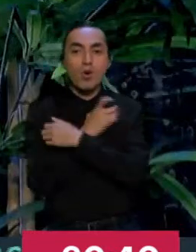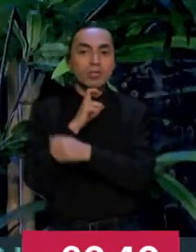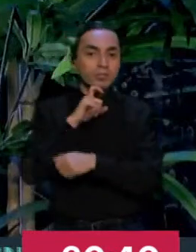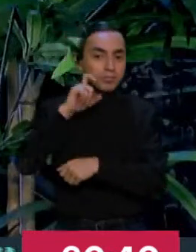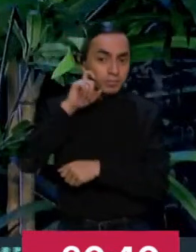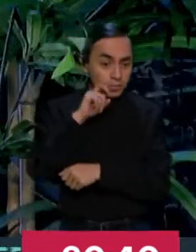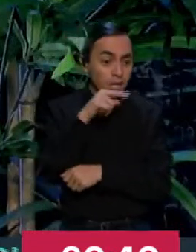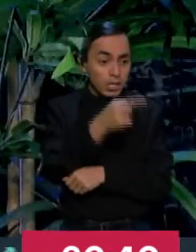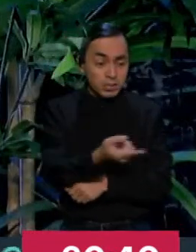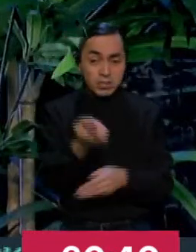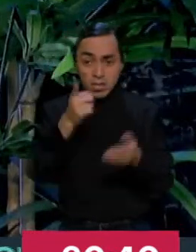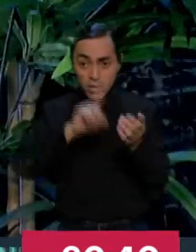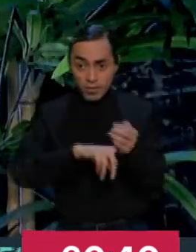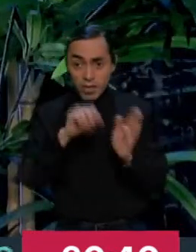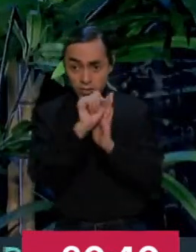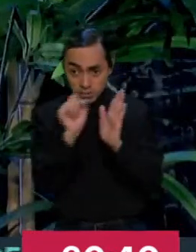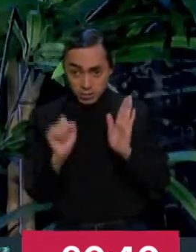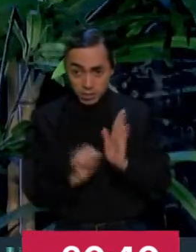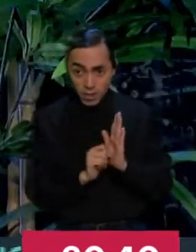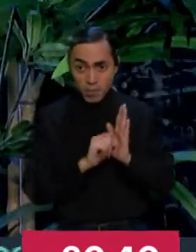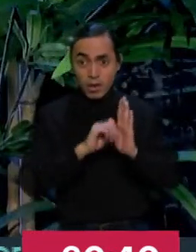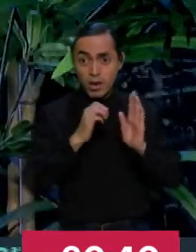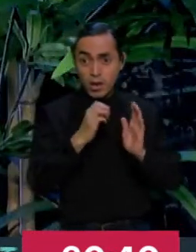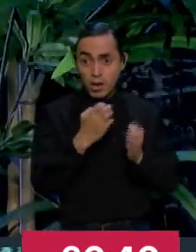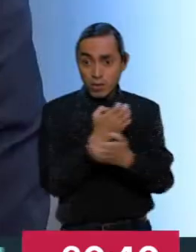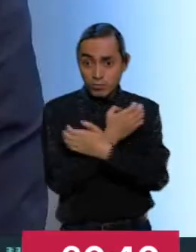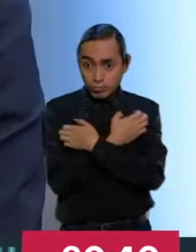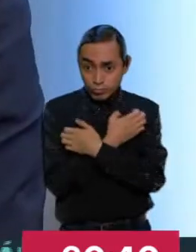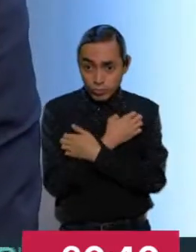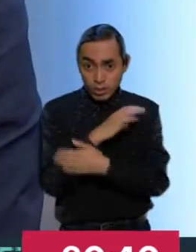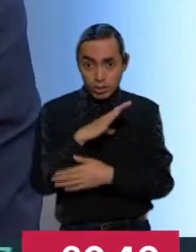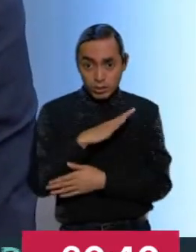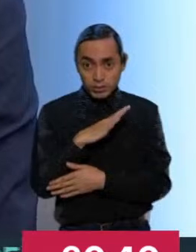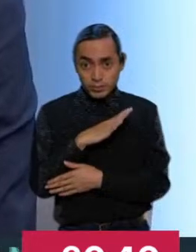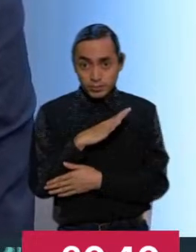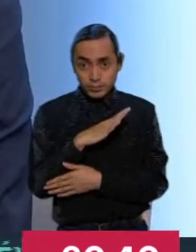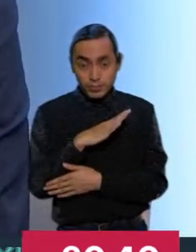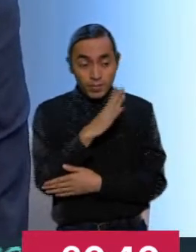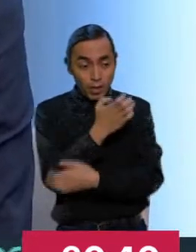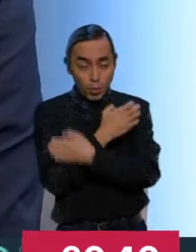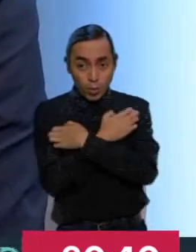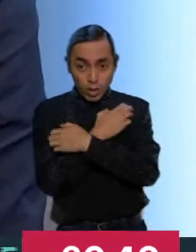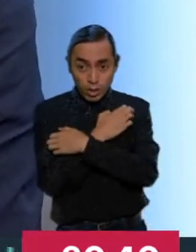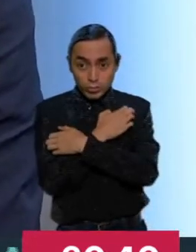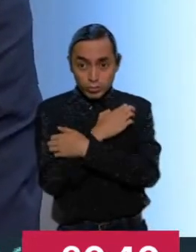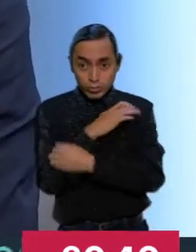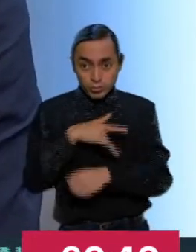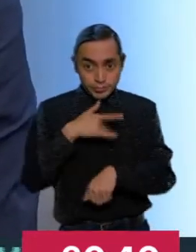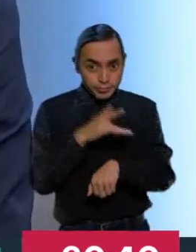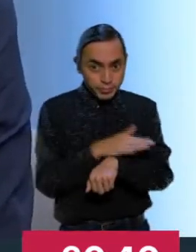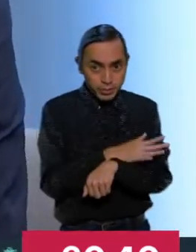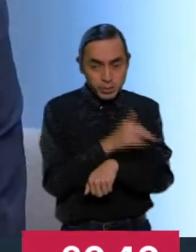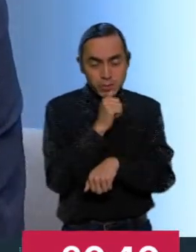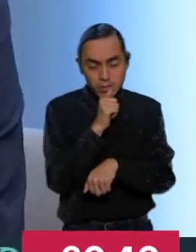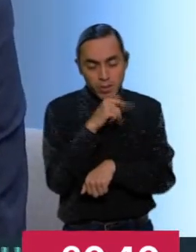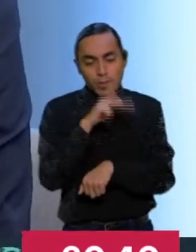contemplado ahora en este nuevo sistema de la escuela? Sí, de hecho ya estaba lo de, bueno, no la educación emocional, la educación sexual ya estaba, incluso en los libros de textos de hace más de